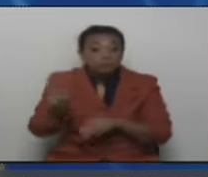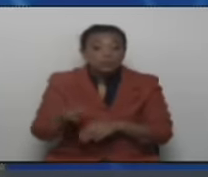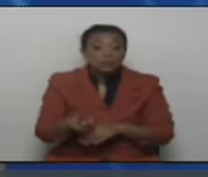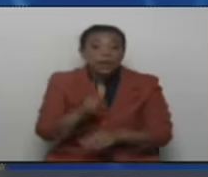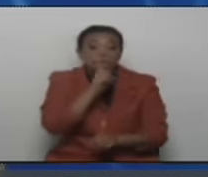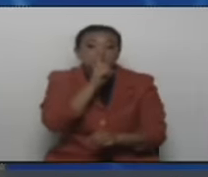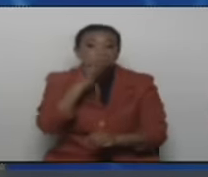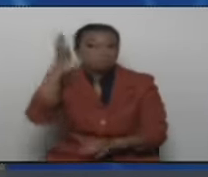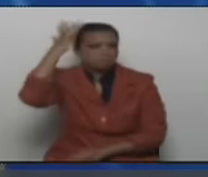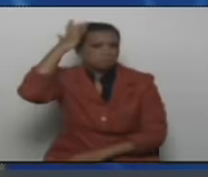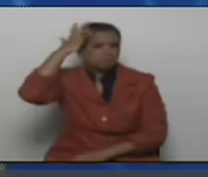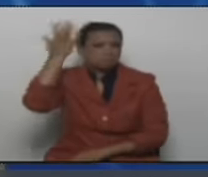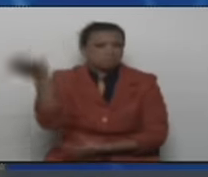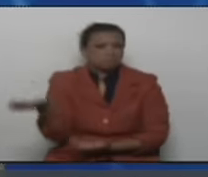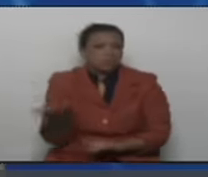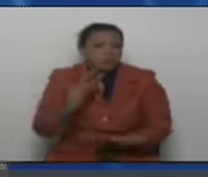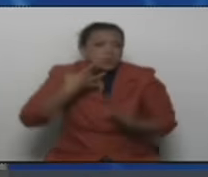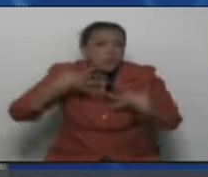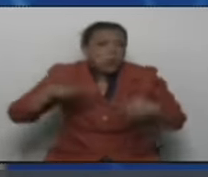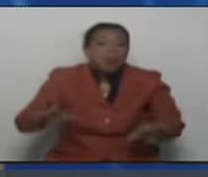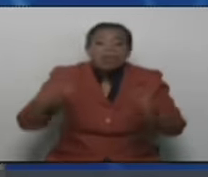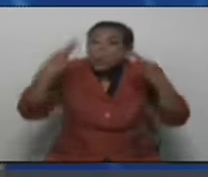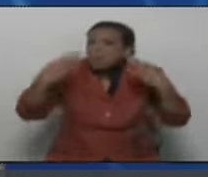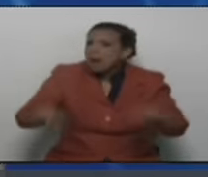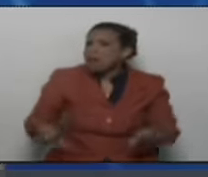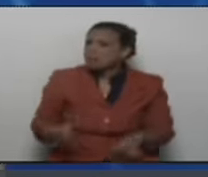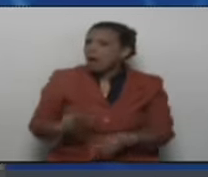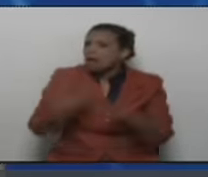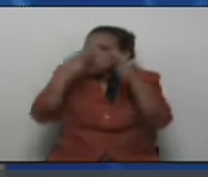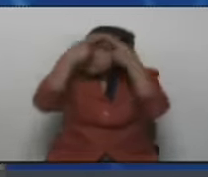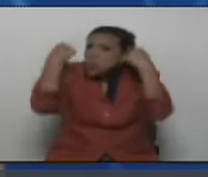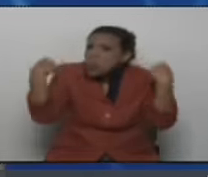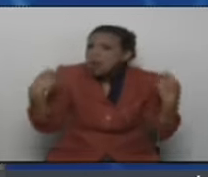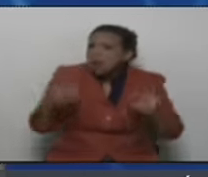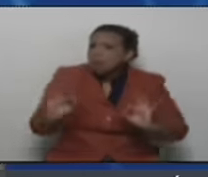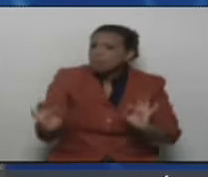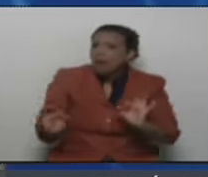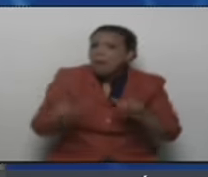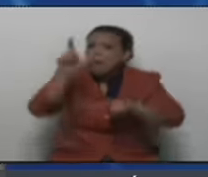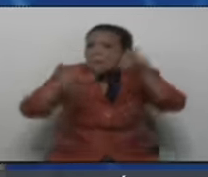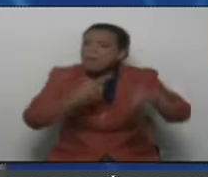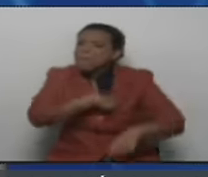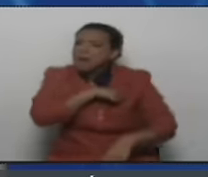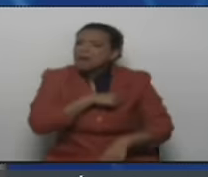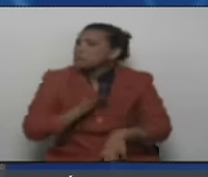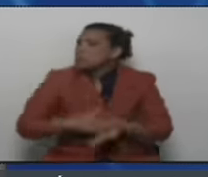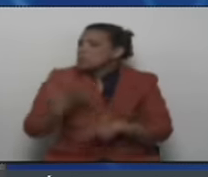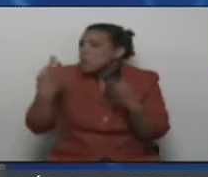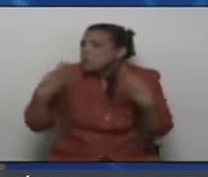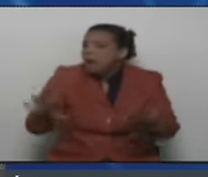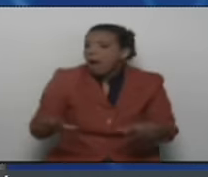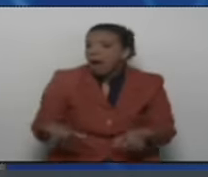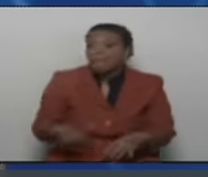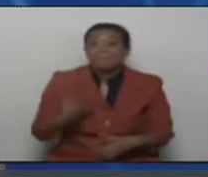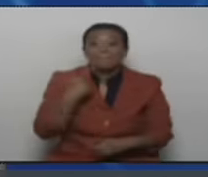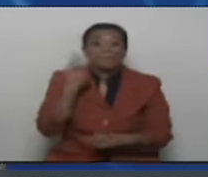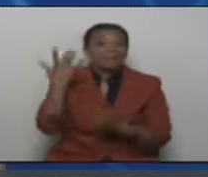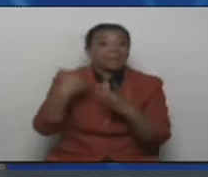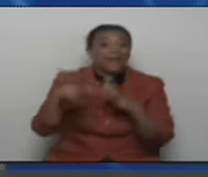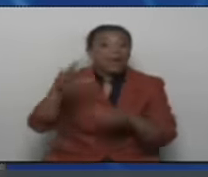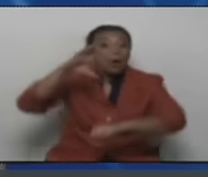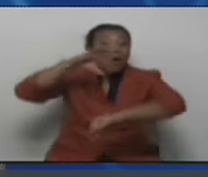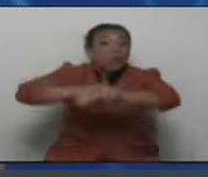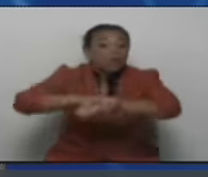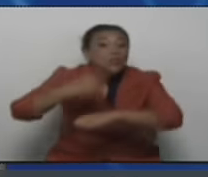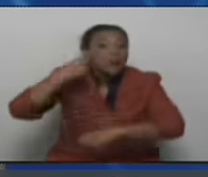tapar y para normalizar, para lavarle la cara a unos terroristas que fueron